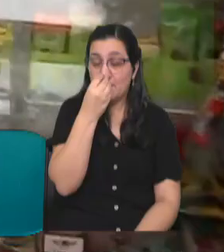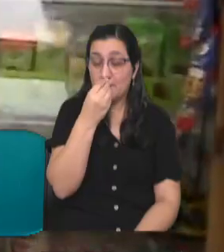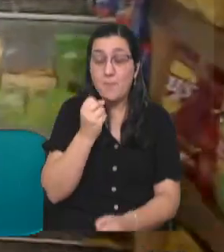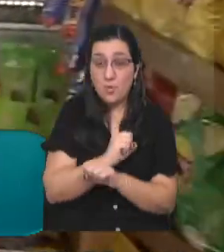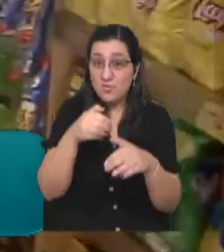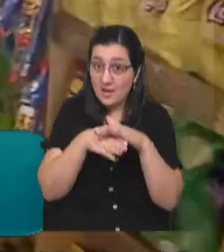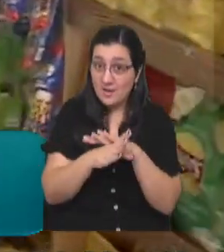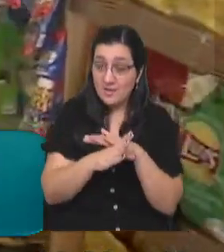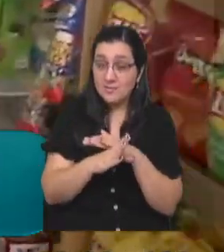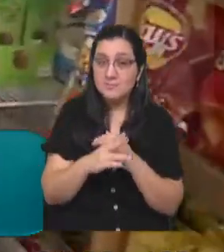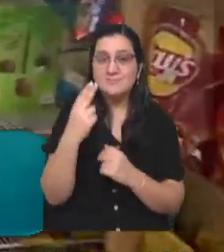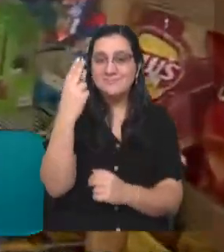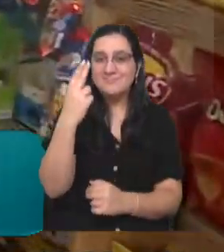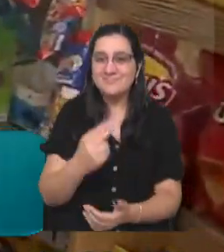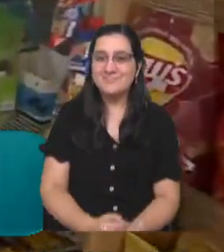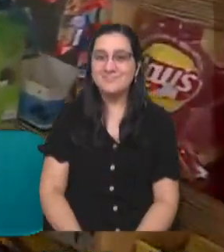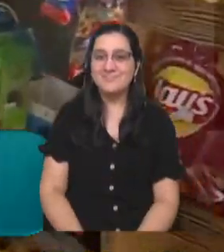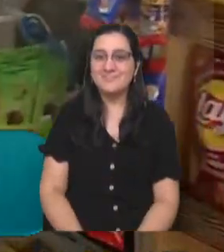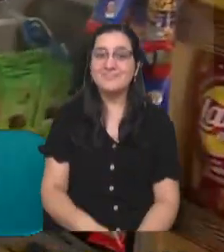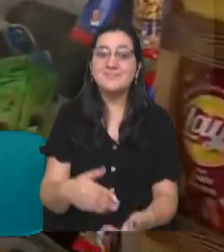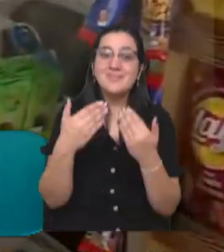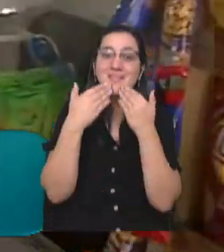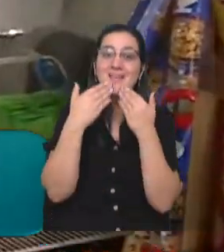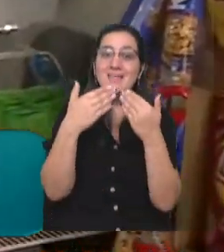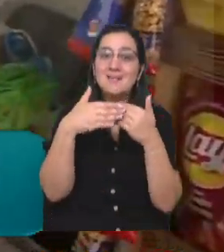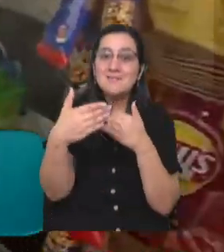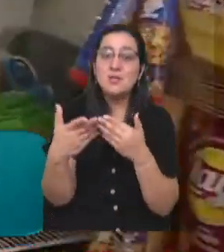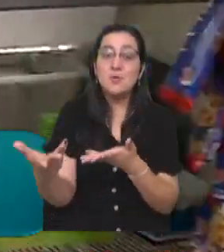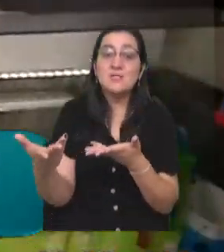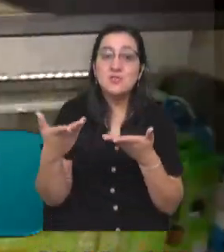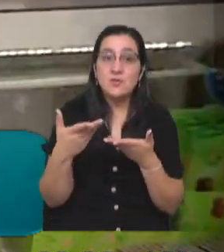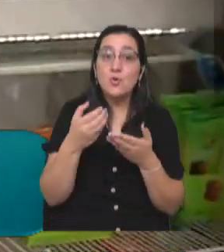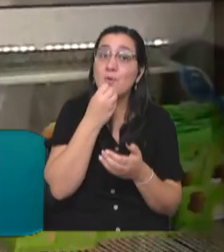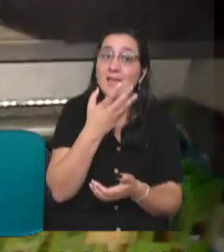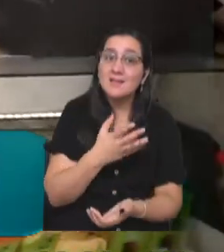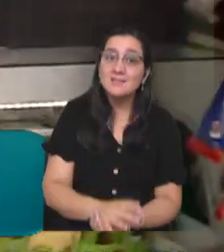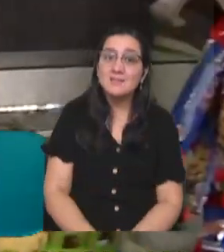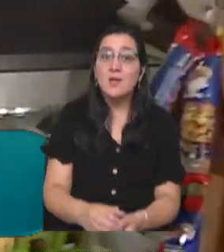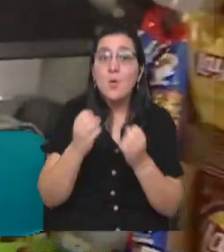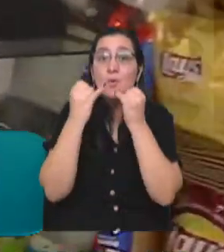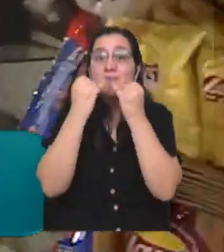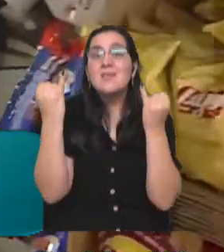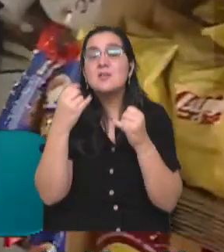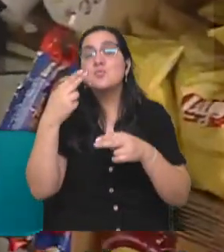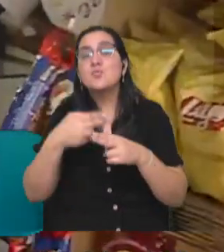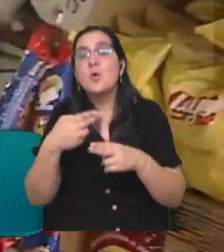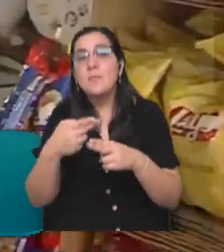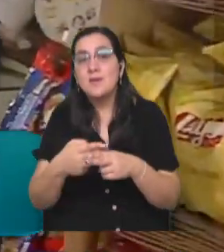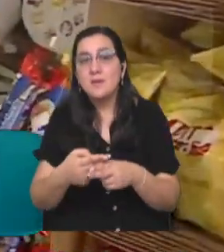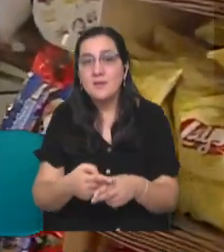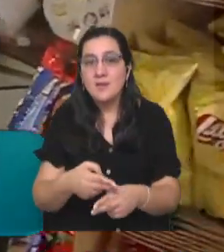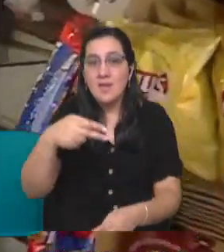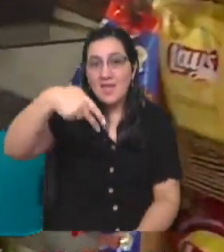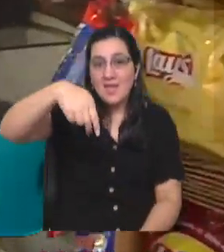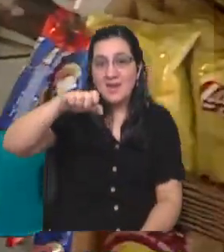Permiso. Me voy a inmiscuir en el kiosco. Gracias, vecino, por recibirnos. ¿Cómo le va? Buen día. ¿Cómo es su nombre, caballero?